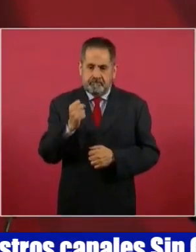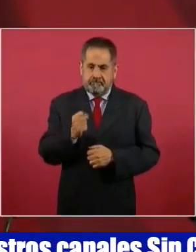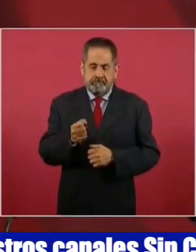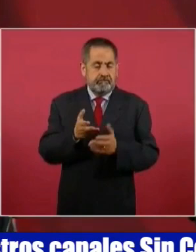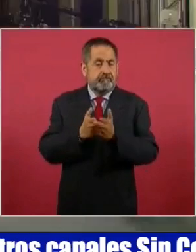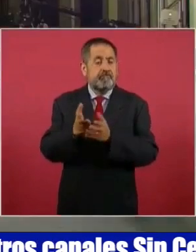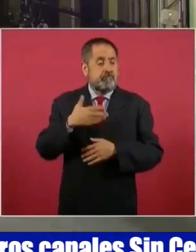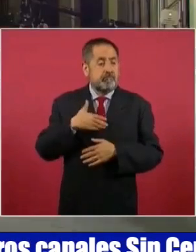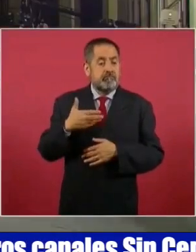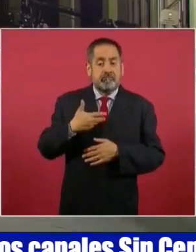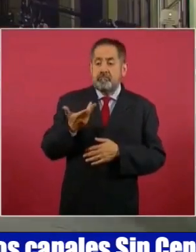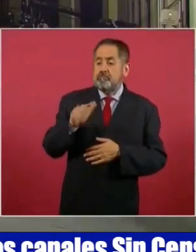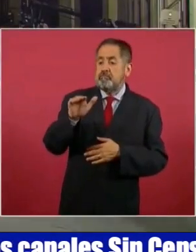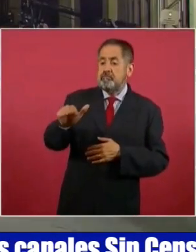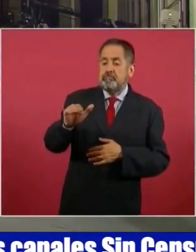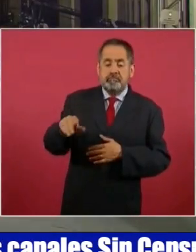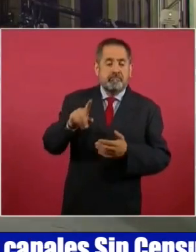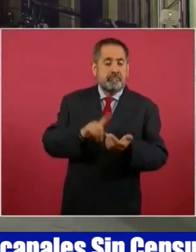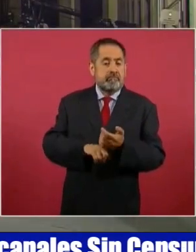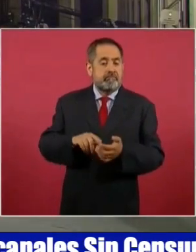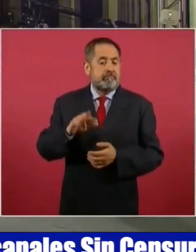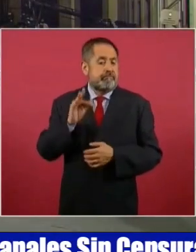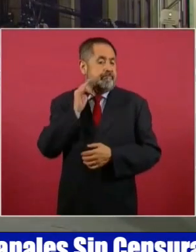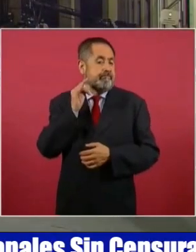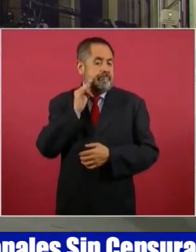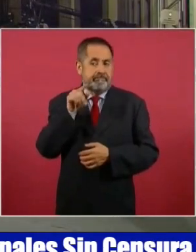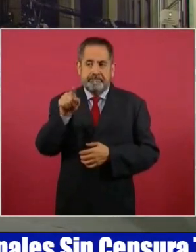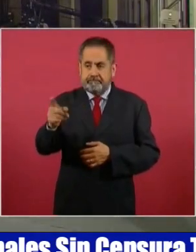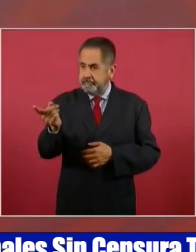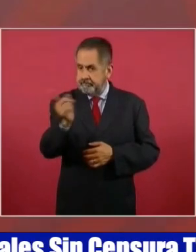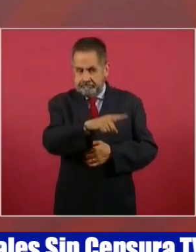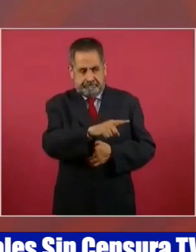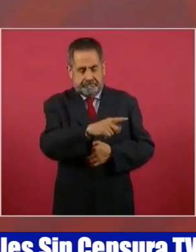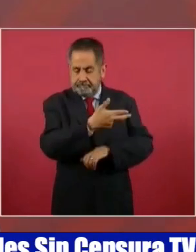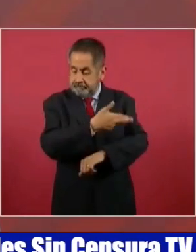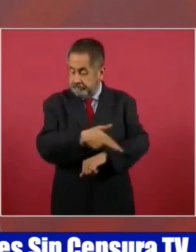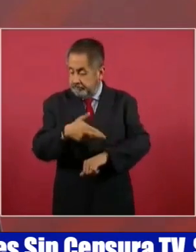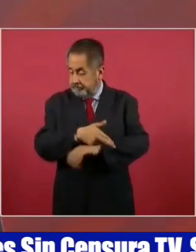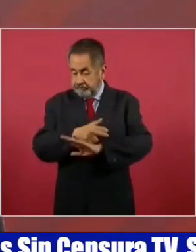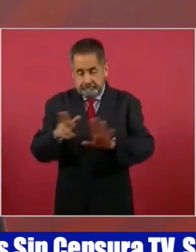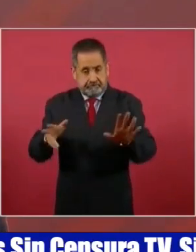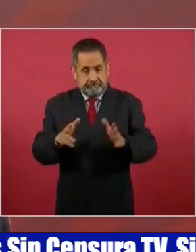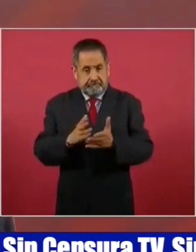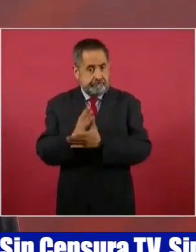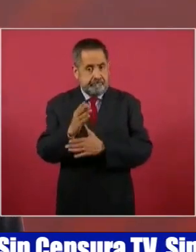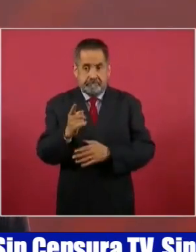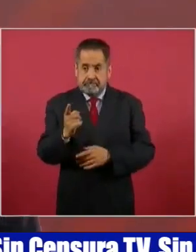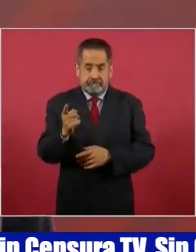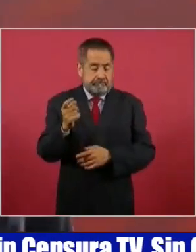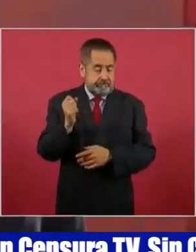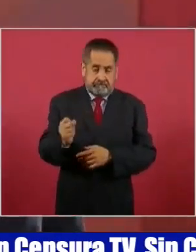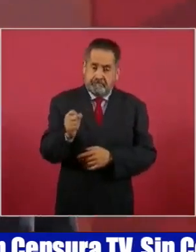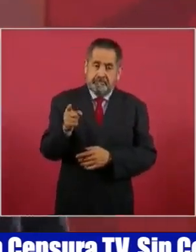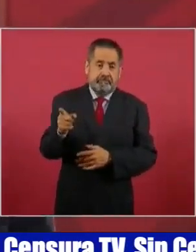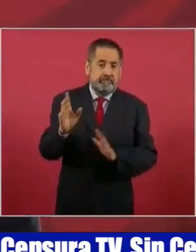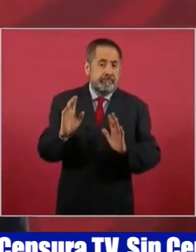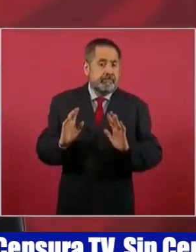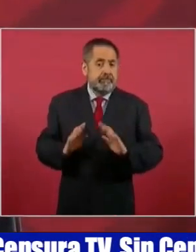estado pidiendo a la Fiscalía que actúe con